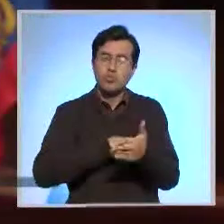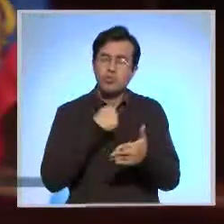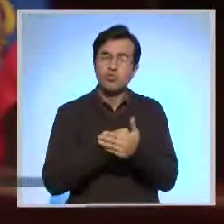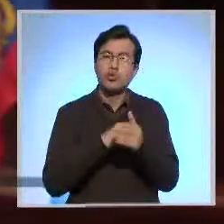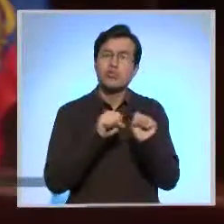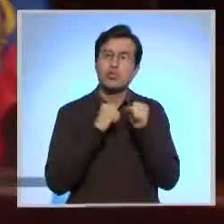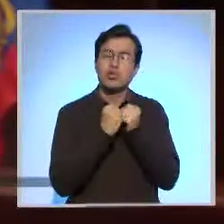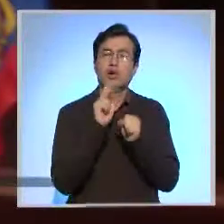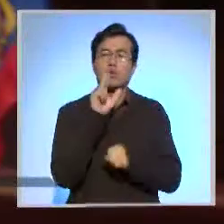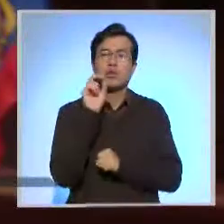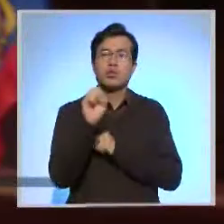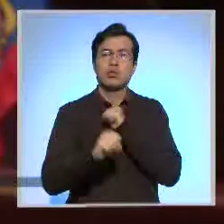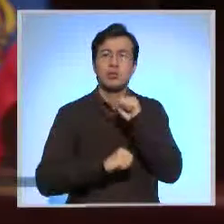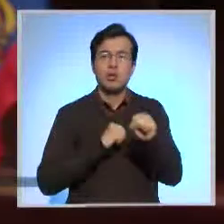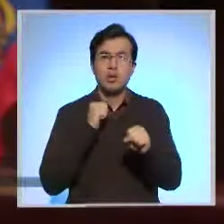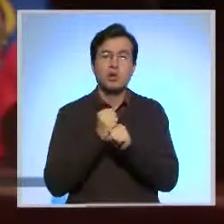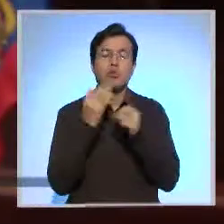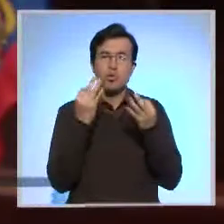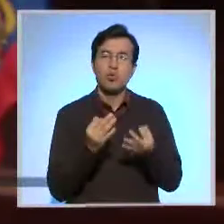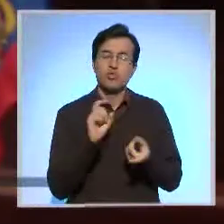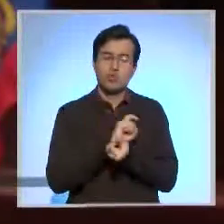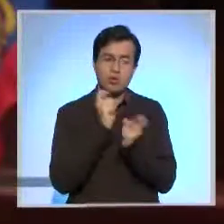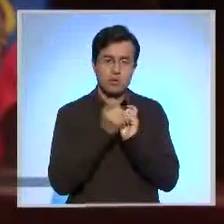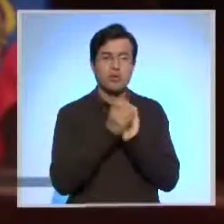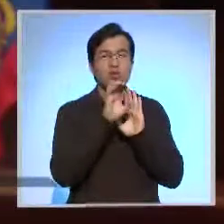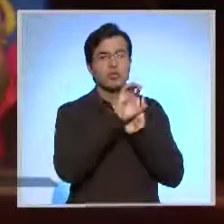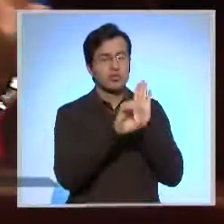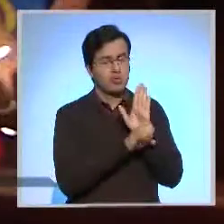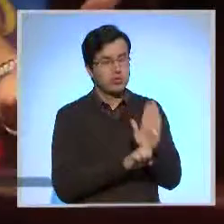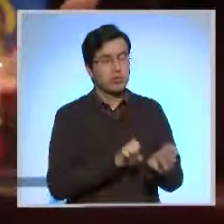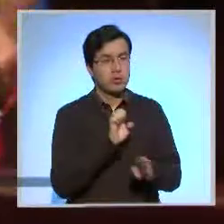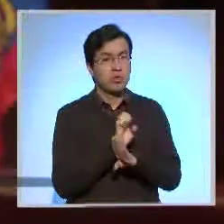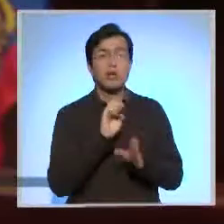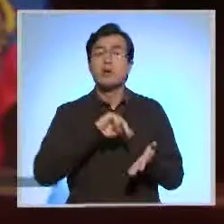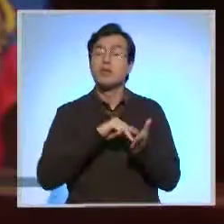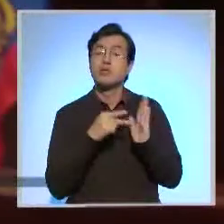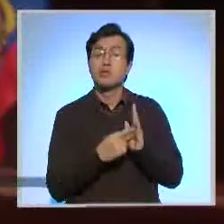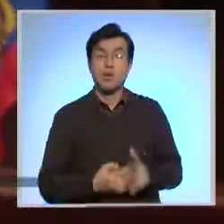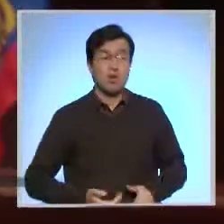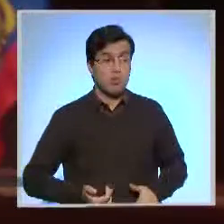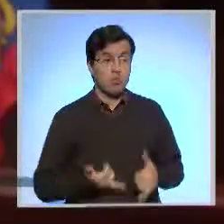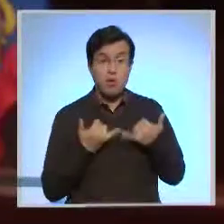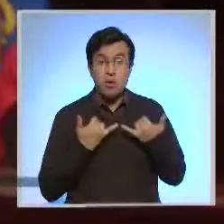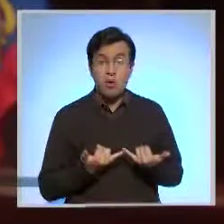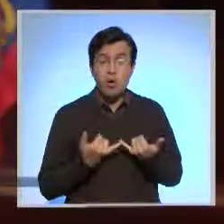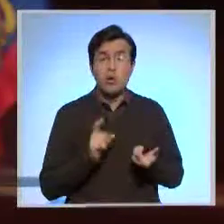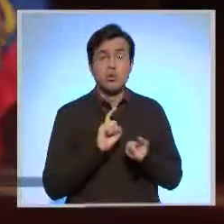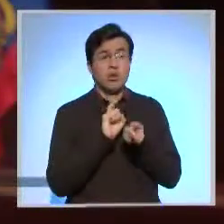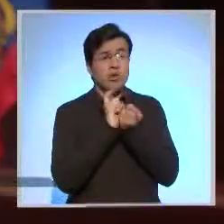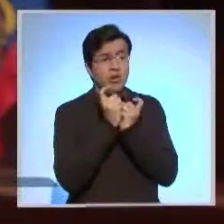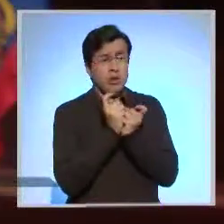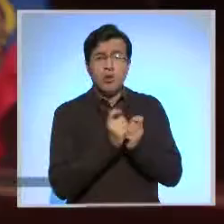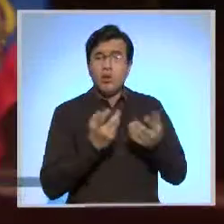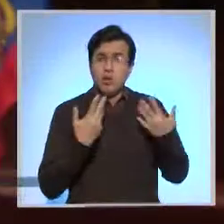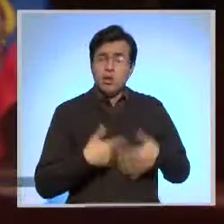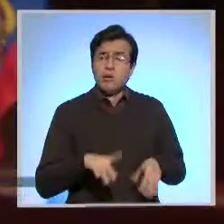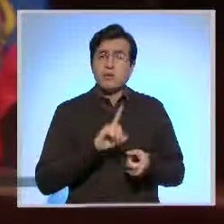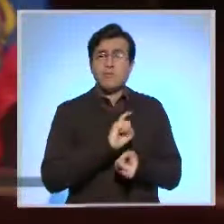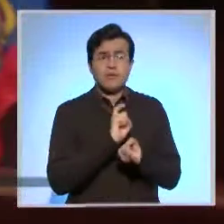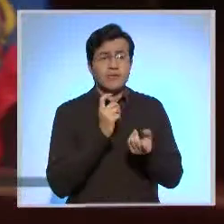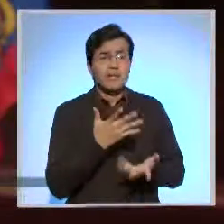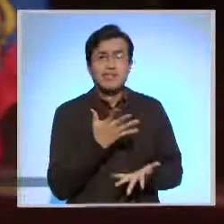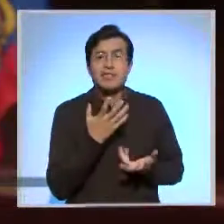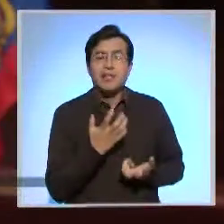30 años y ésta la convirtió concluyó en la constitución ecuatoriana es decir los movimientos sociales del país ya participamos en la construcción de lo que